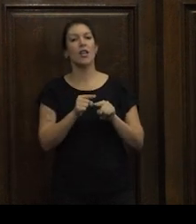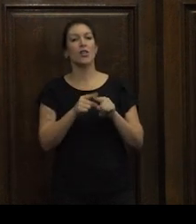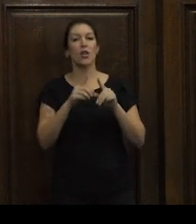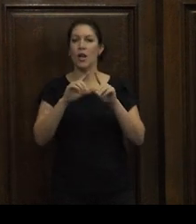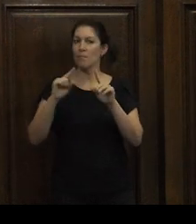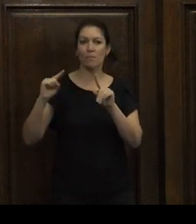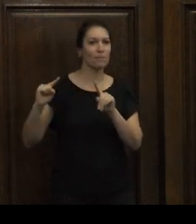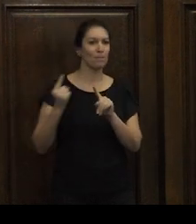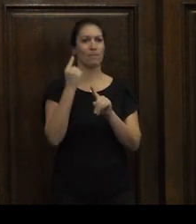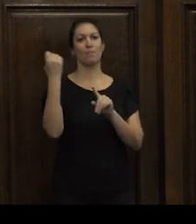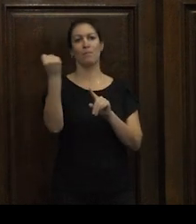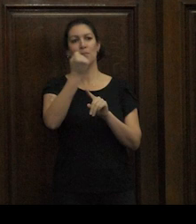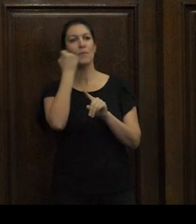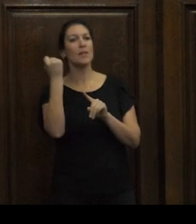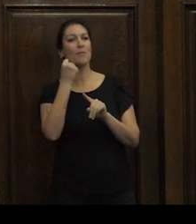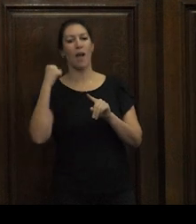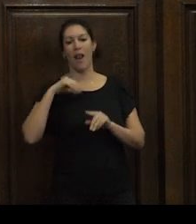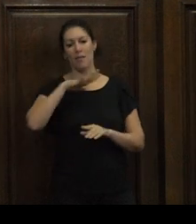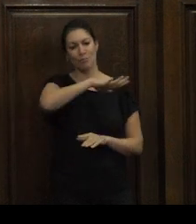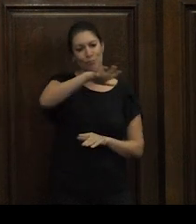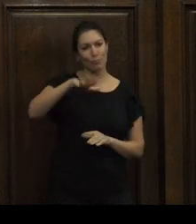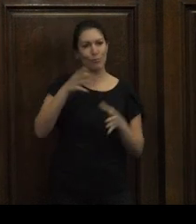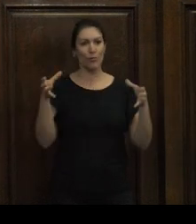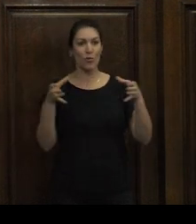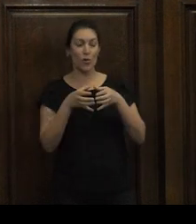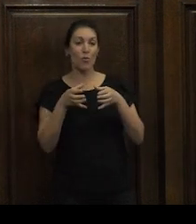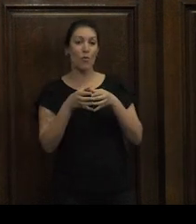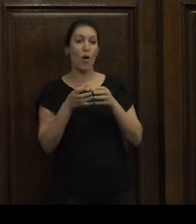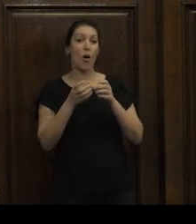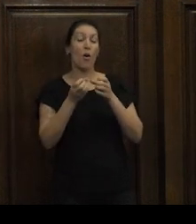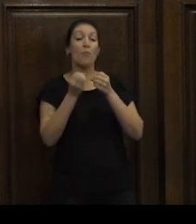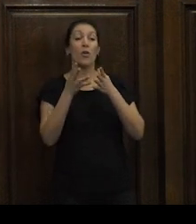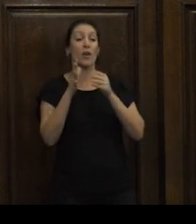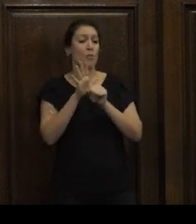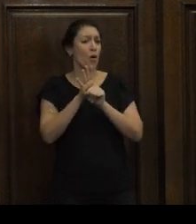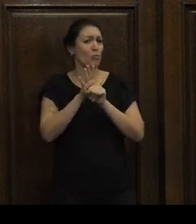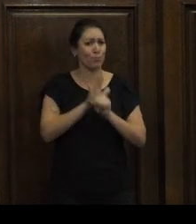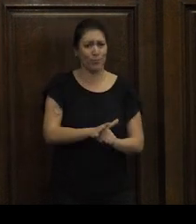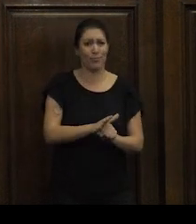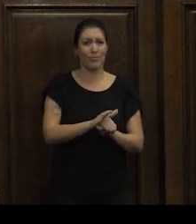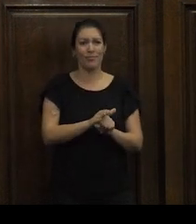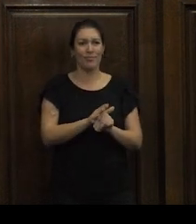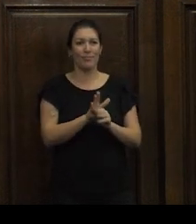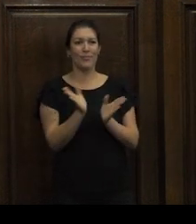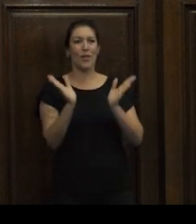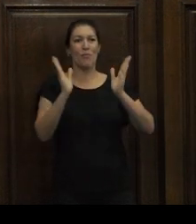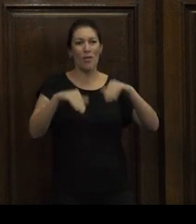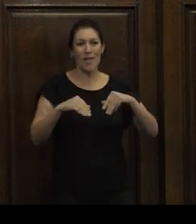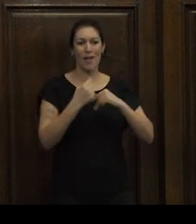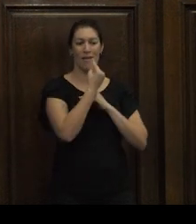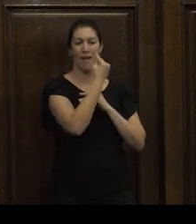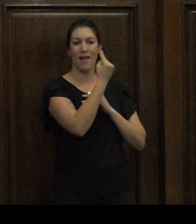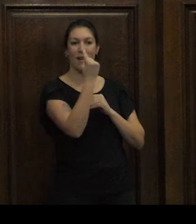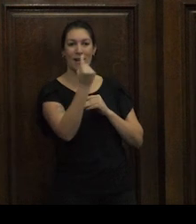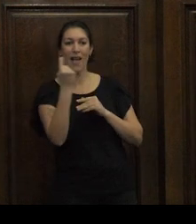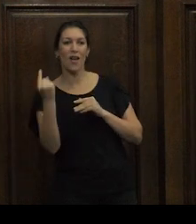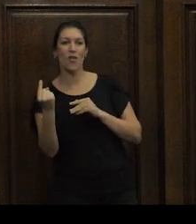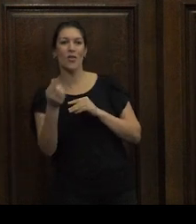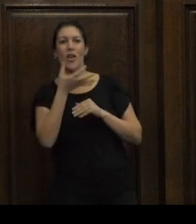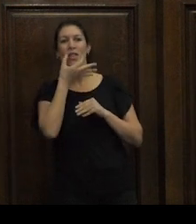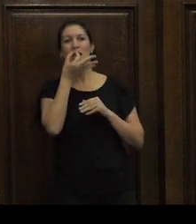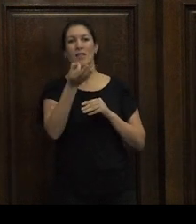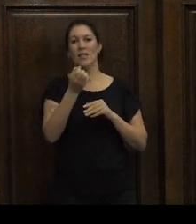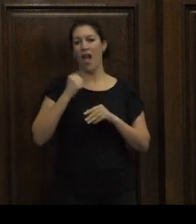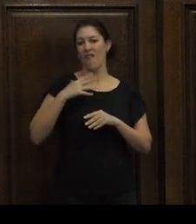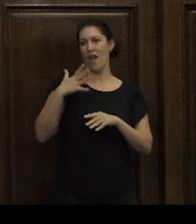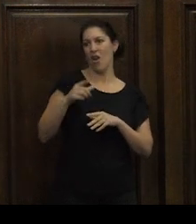efecto centrípeto a nivel colectivo, porque reprimía e inhibía las pulsiones individuales en nombre de